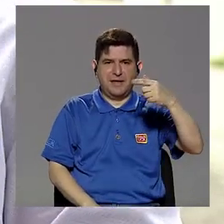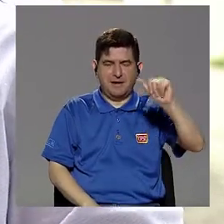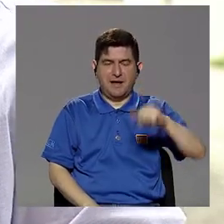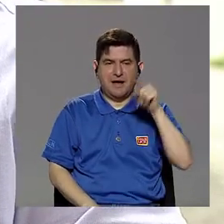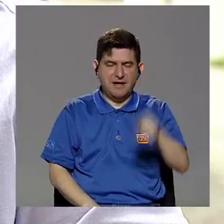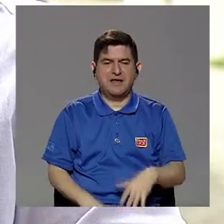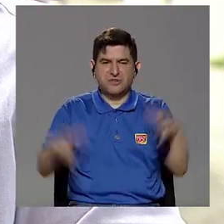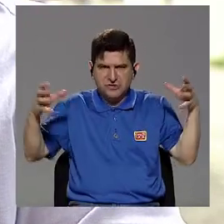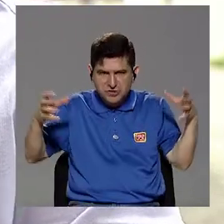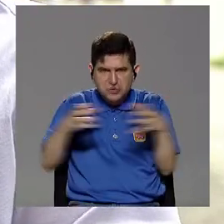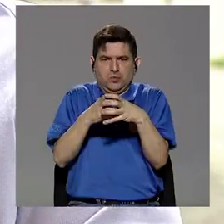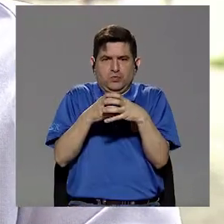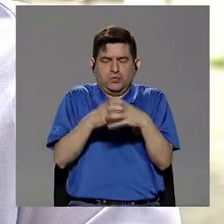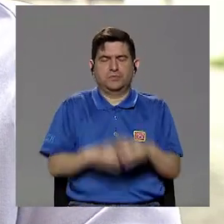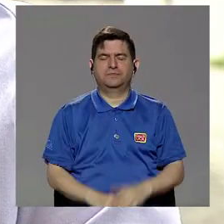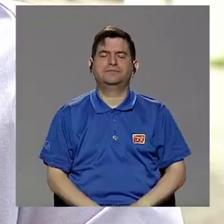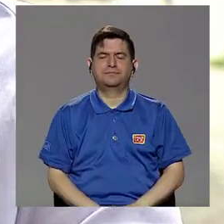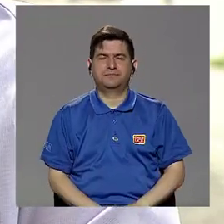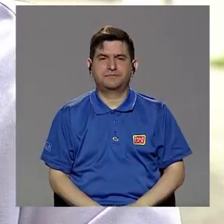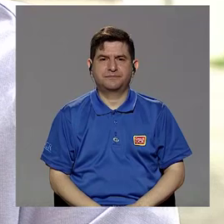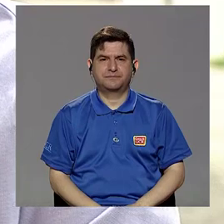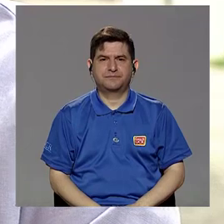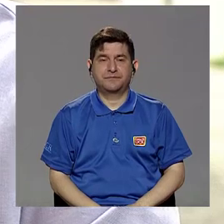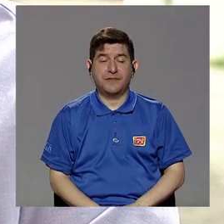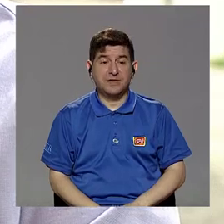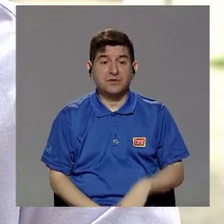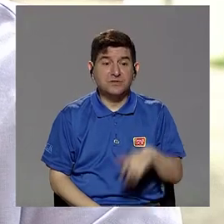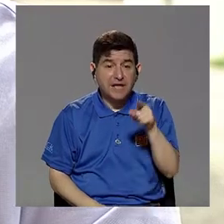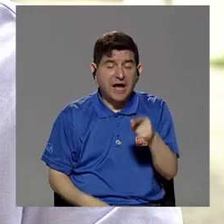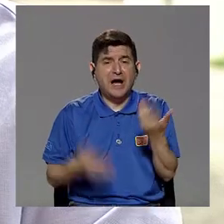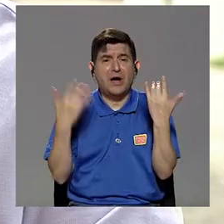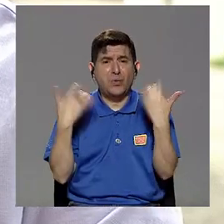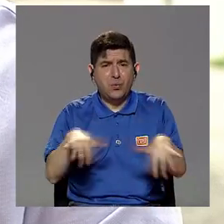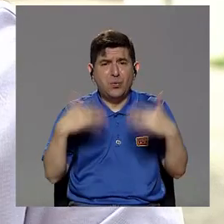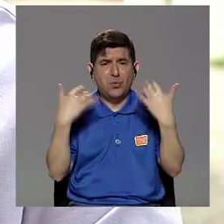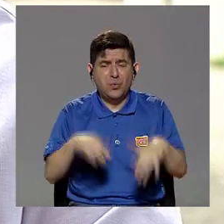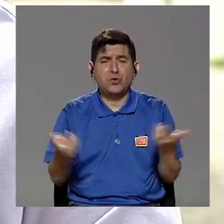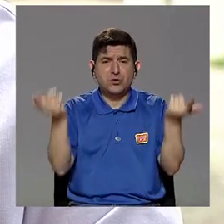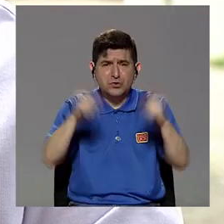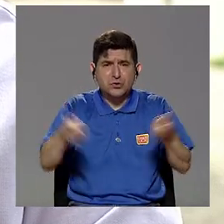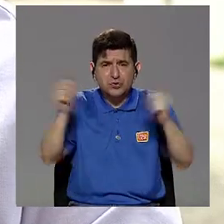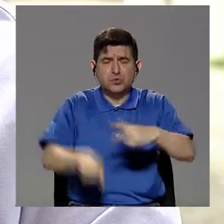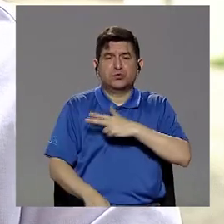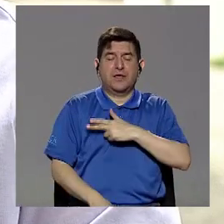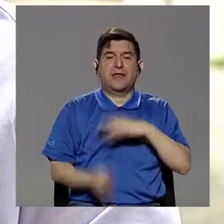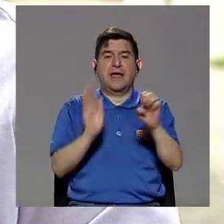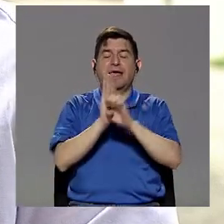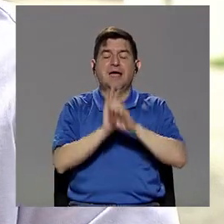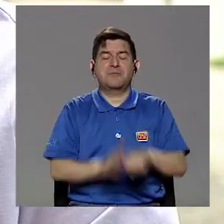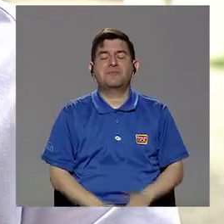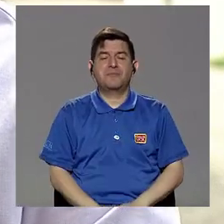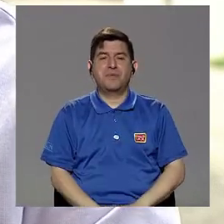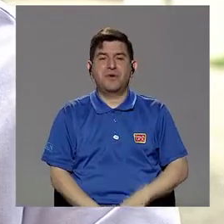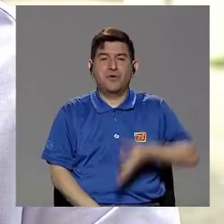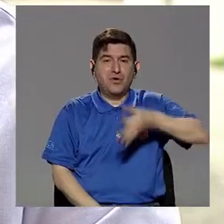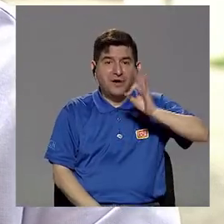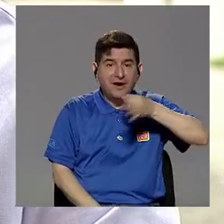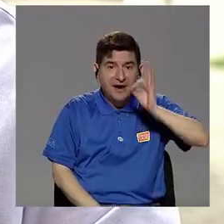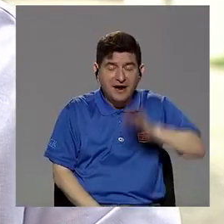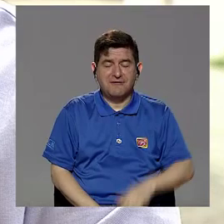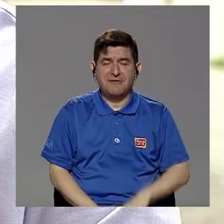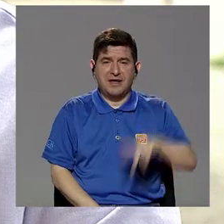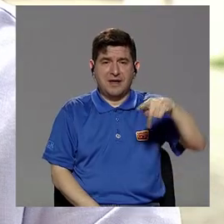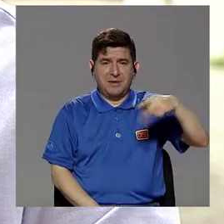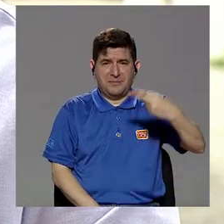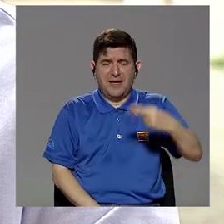lo que hace es contraerse. Entonces, donde ella siente que está irritada, se va a contraer mucho. Entonces, le da mucha orinadera. Por ejemplo, el café. El café tiene un pH muy ácido. Hay